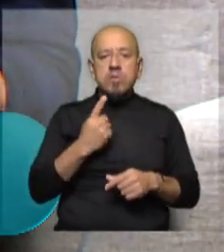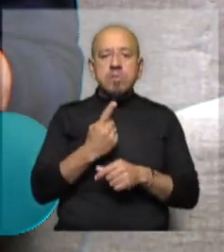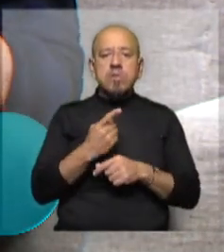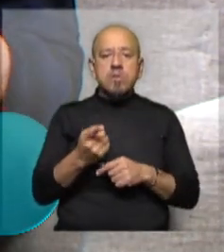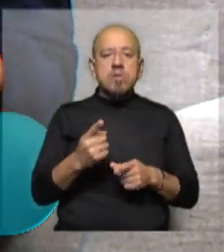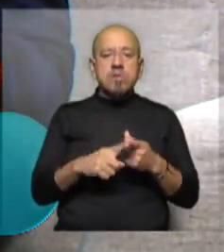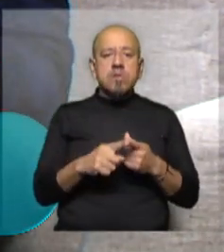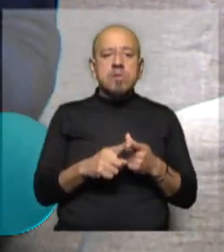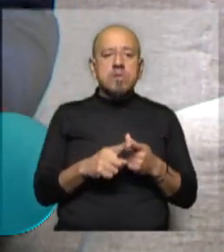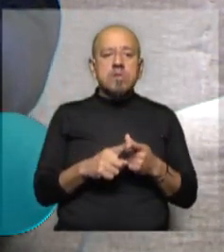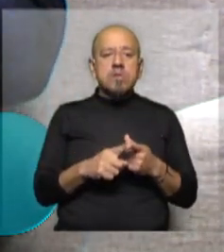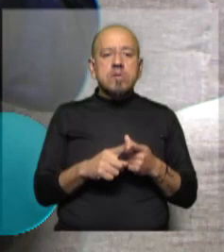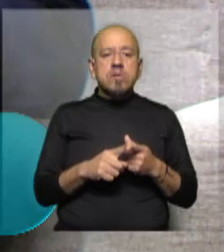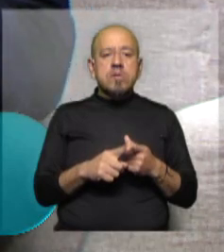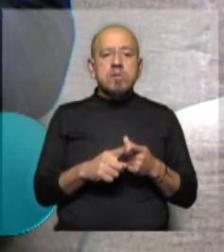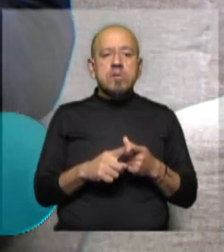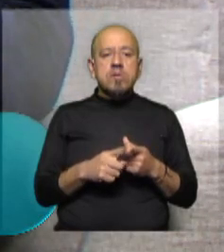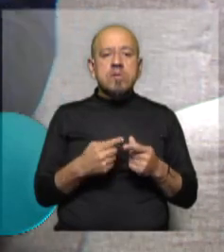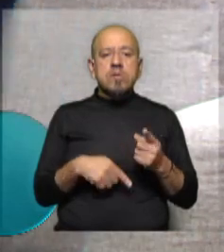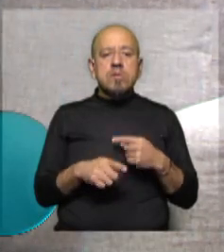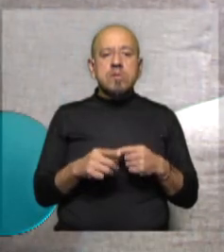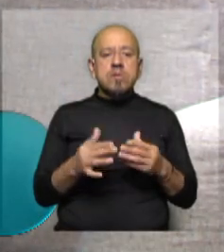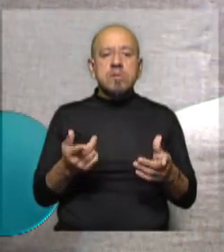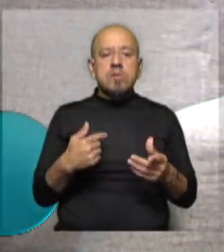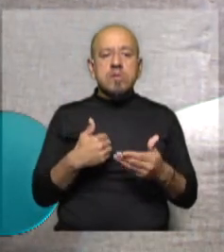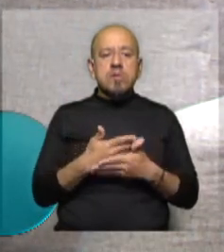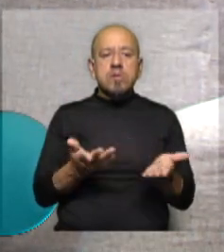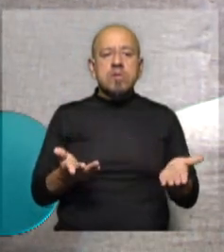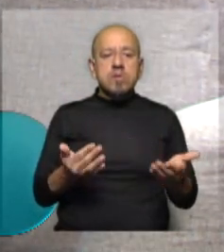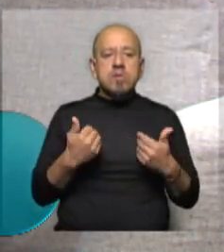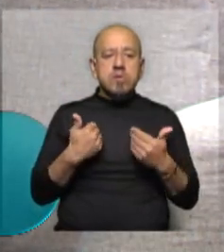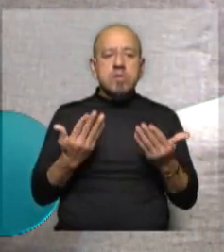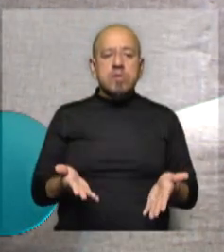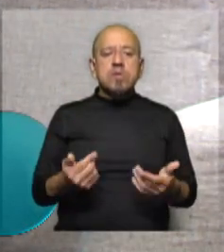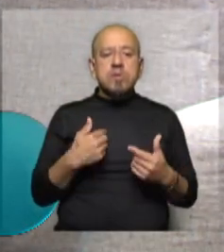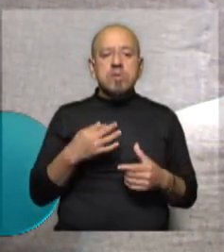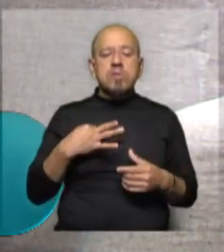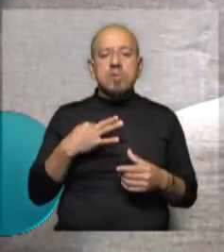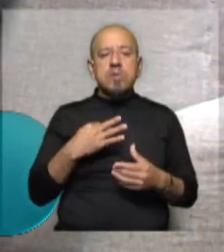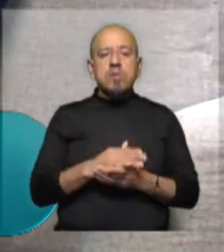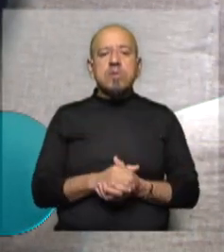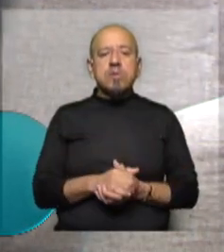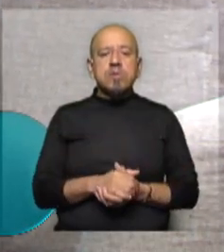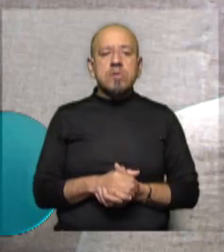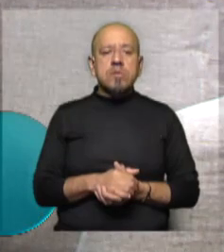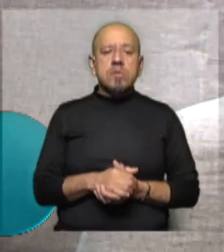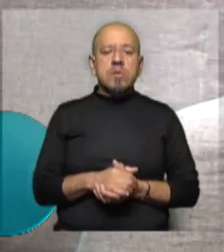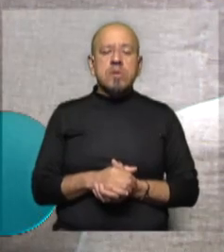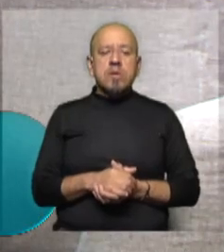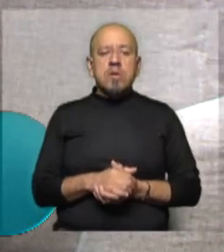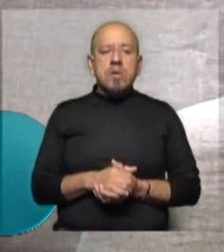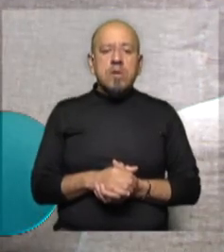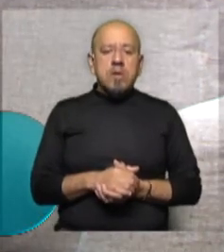offer that. Same gift that transformed my life. Y ofrecer ese regalo que transformó mi vida. Vamos a decir que también, además